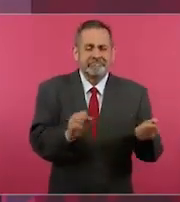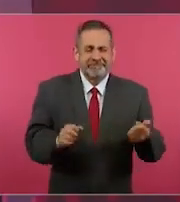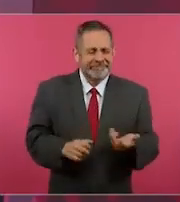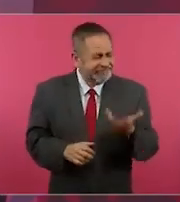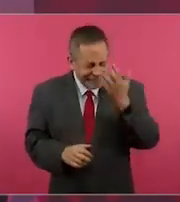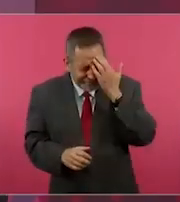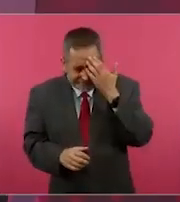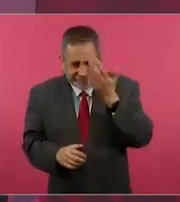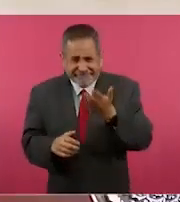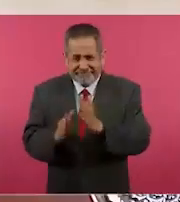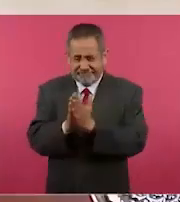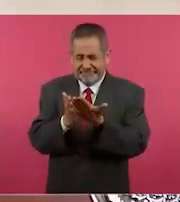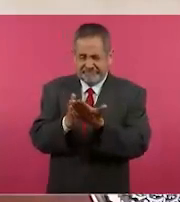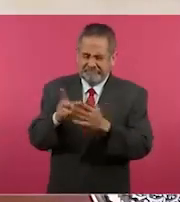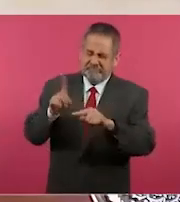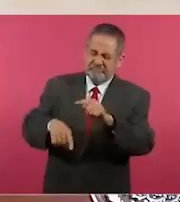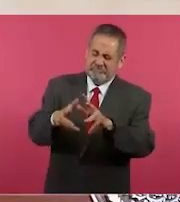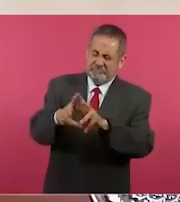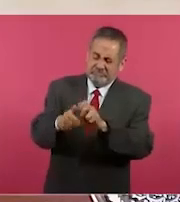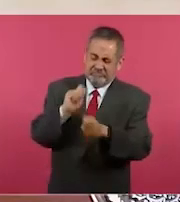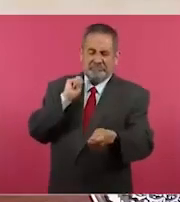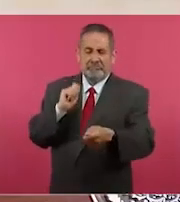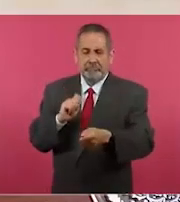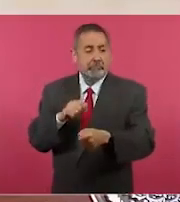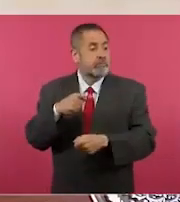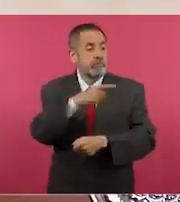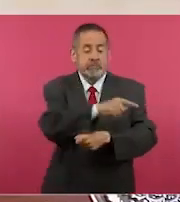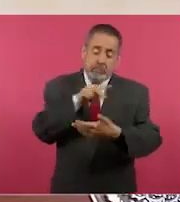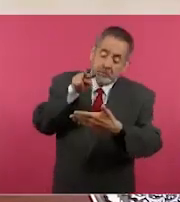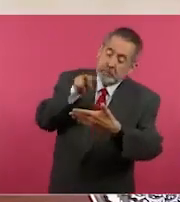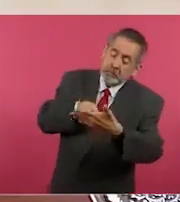Arrancarle las hojas. Y no los han leído.